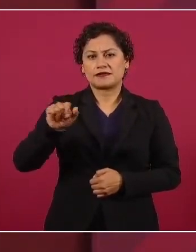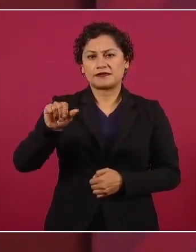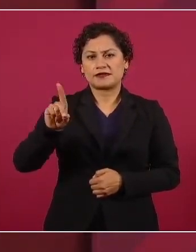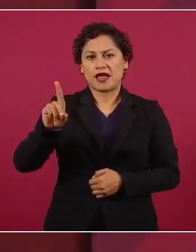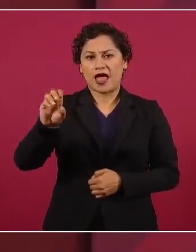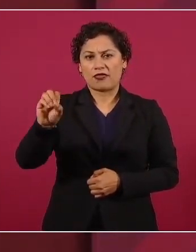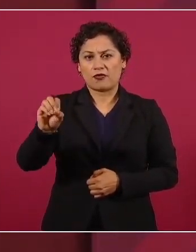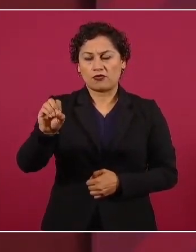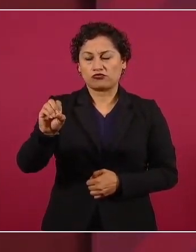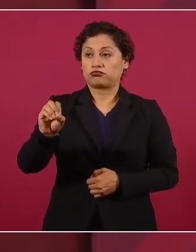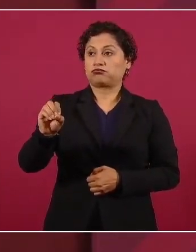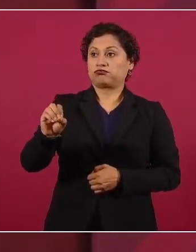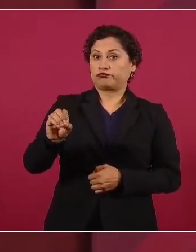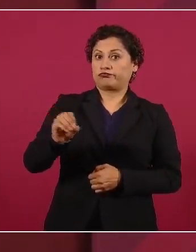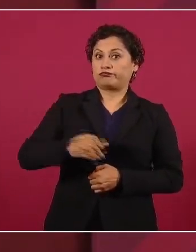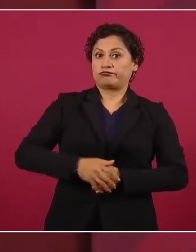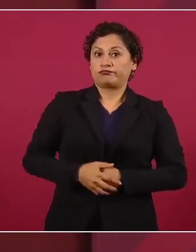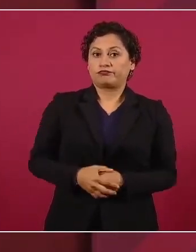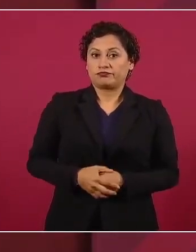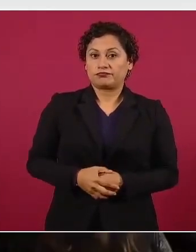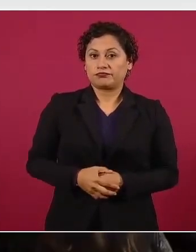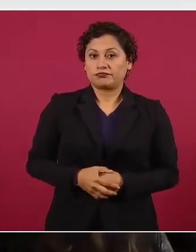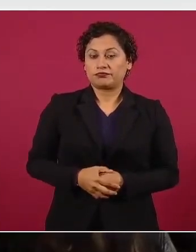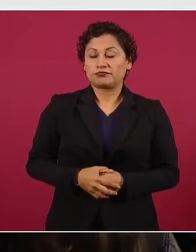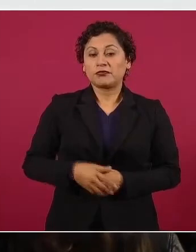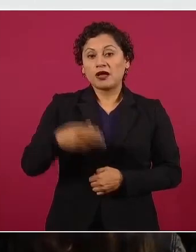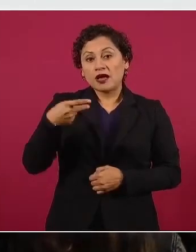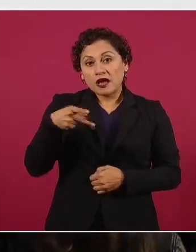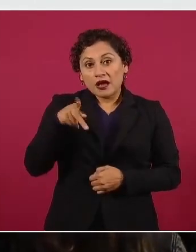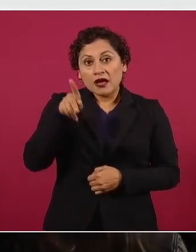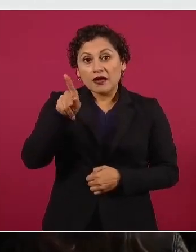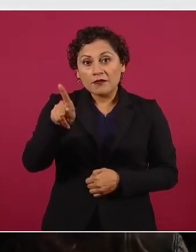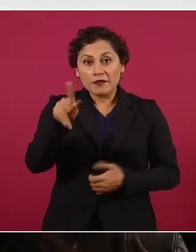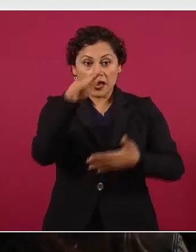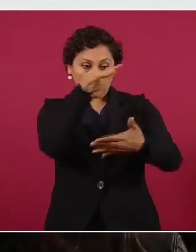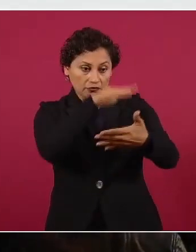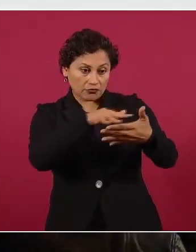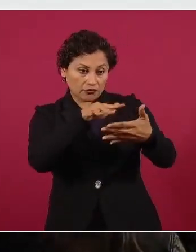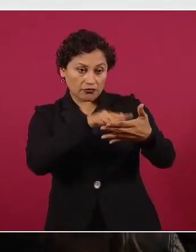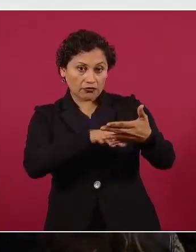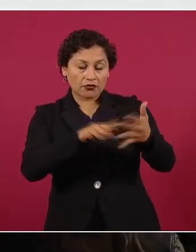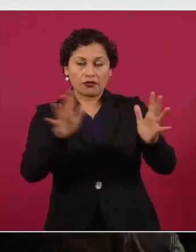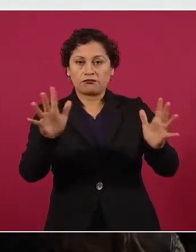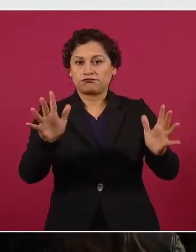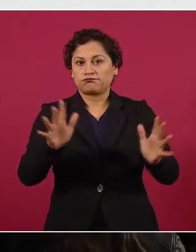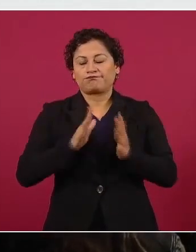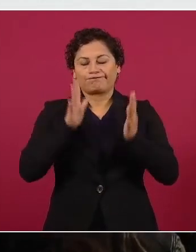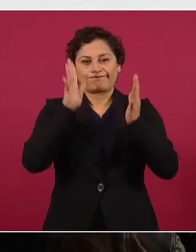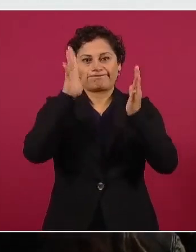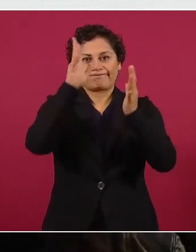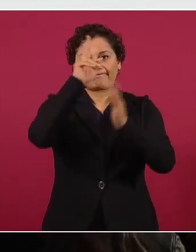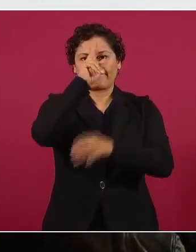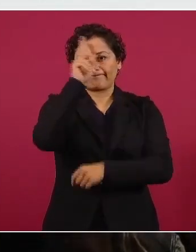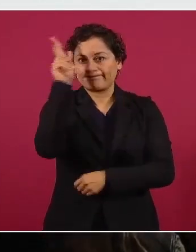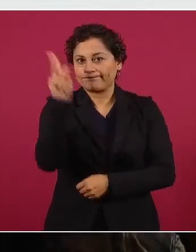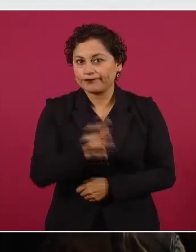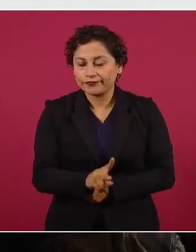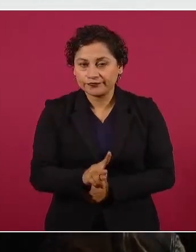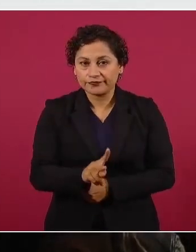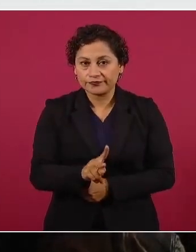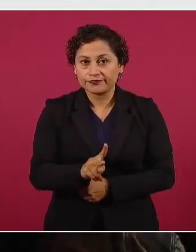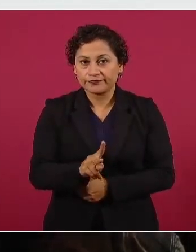pero leer esto es perturbador y es